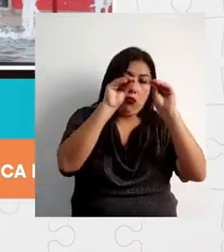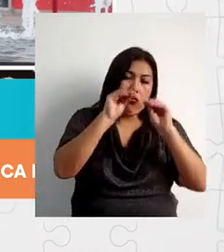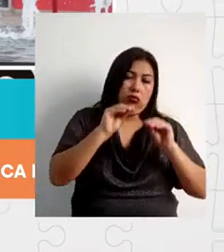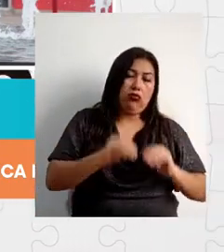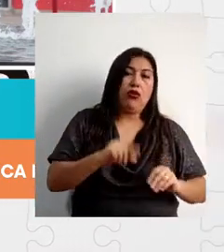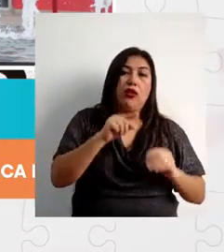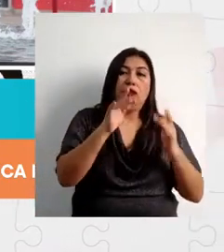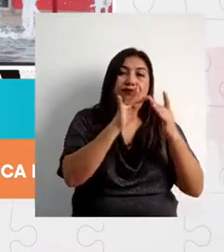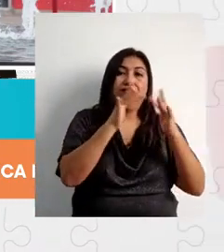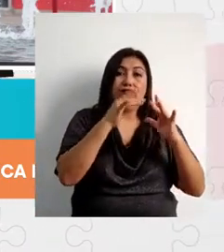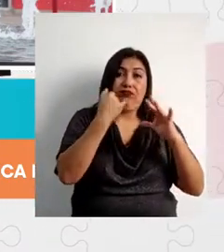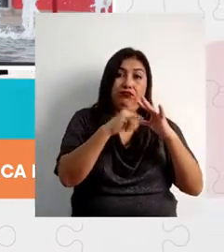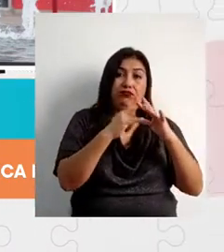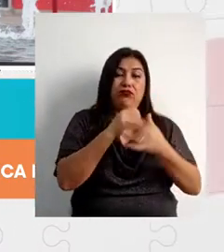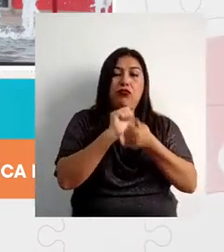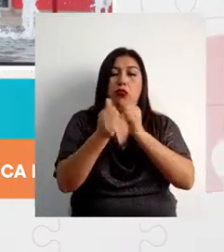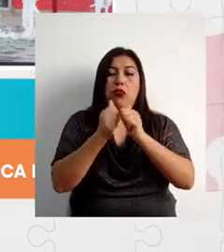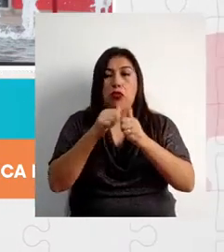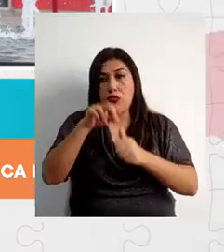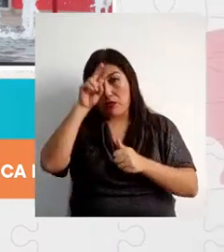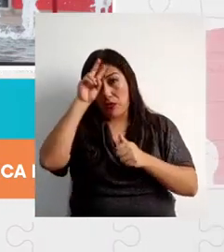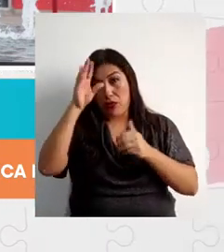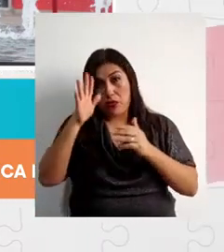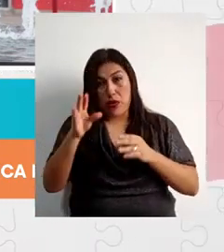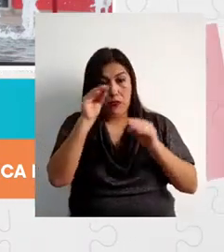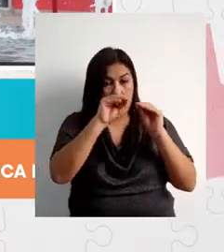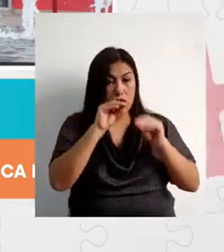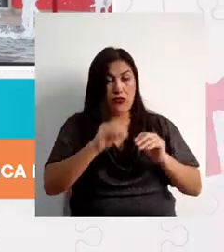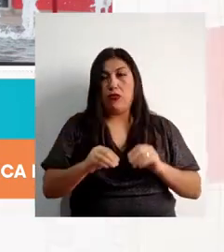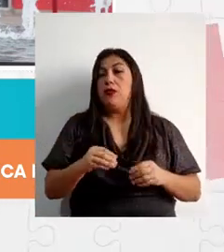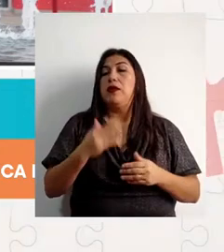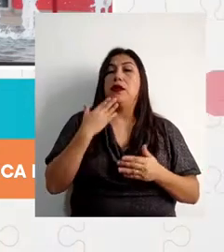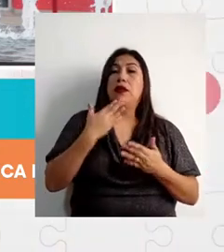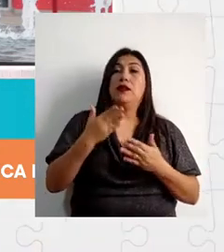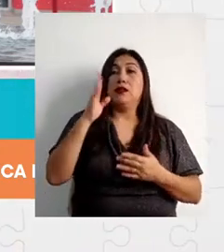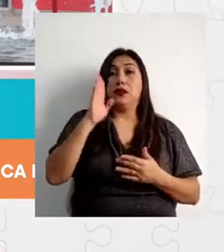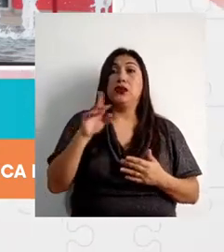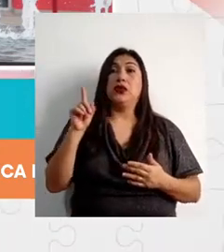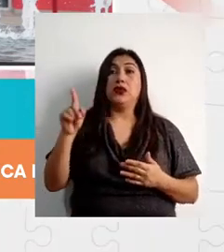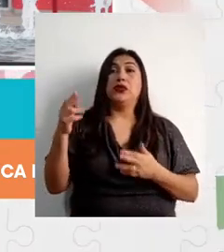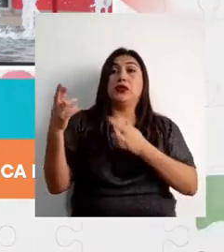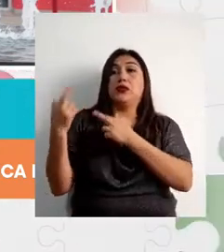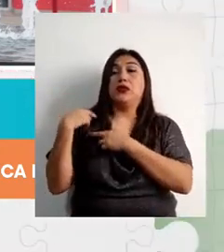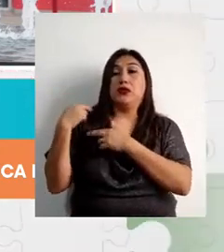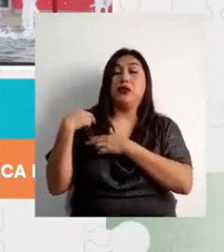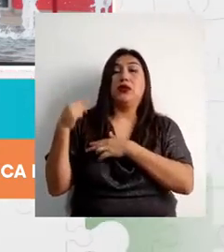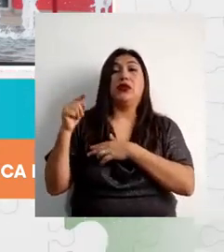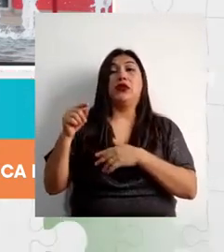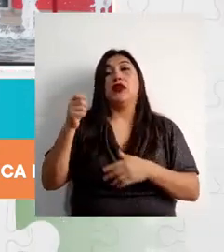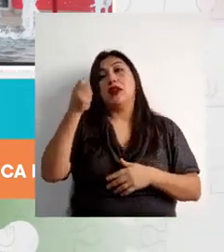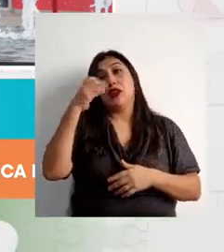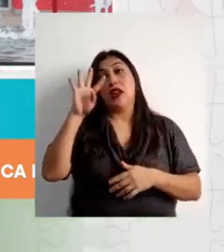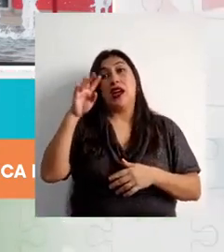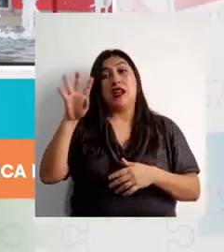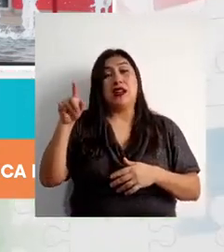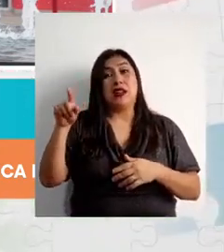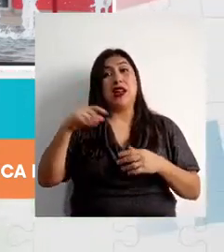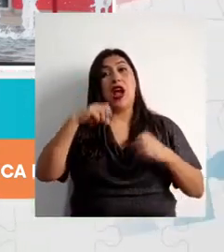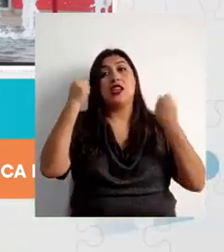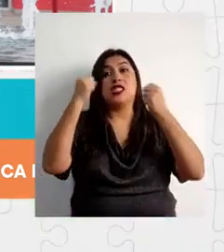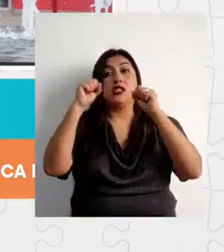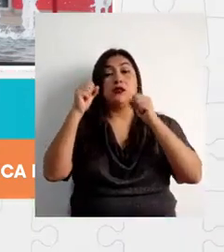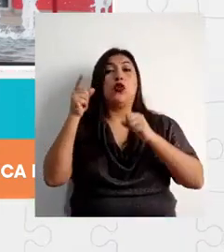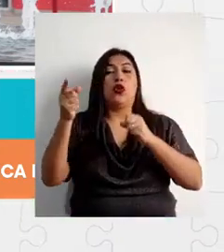horas. Gracias a Dios que Claro Sport va a transmitir también los Juegos Paralímpicos, así como transmitió los